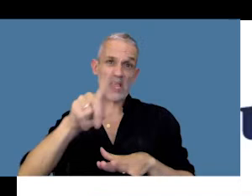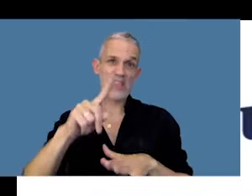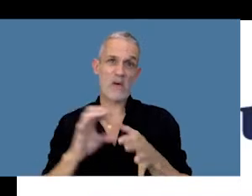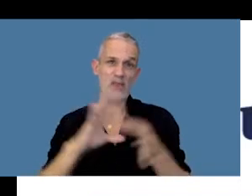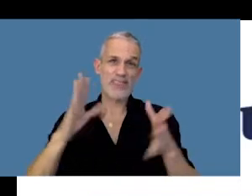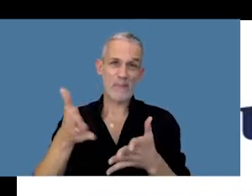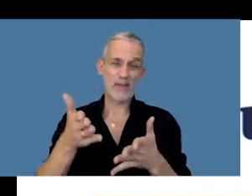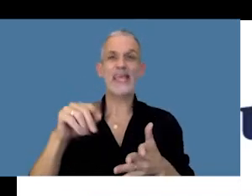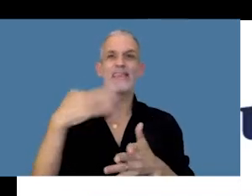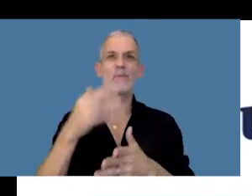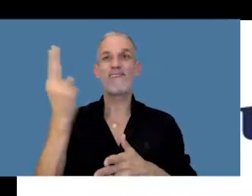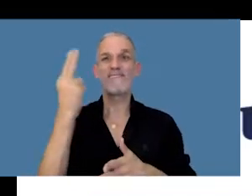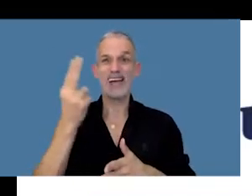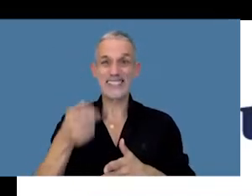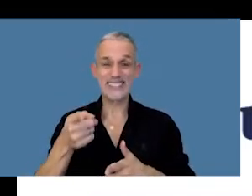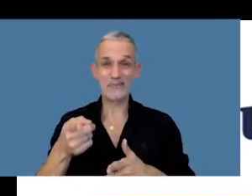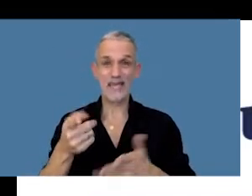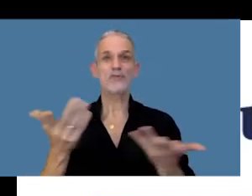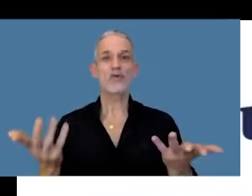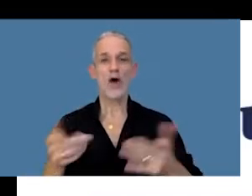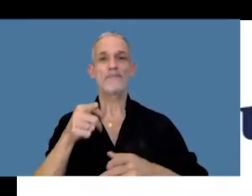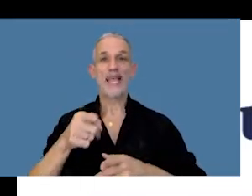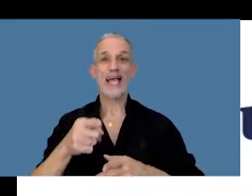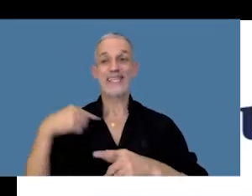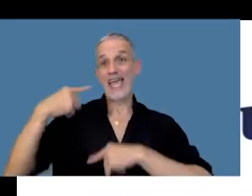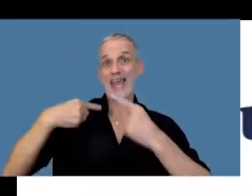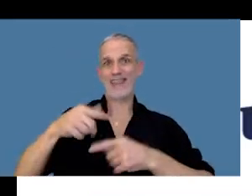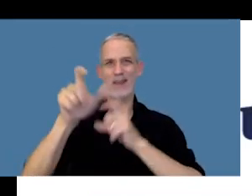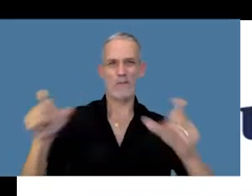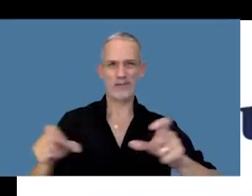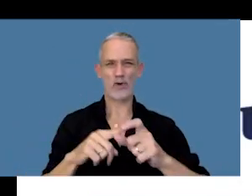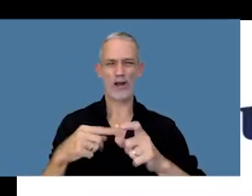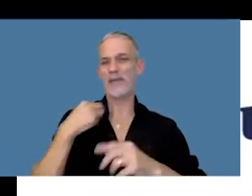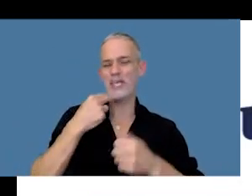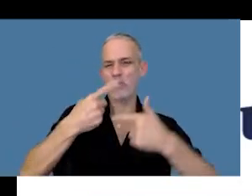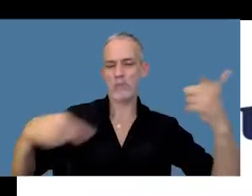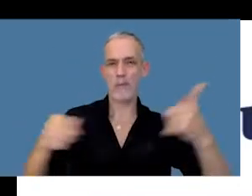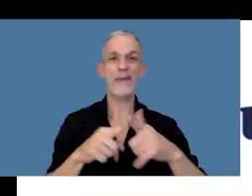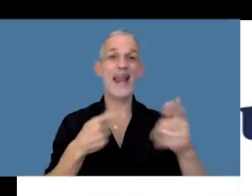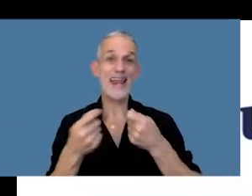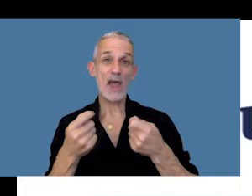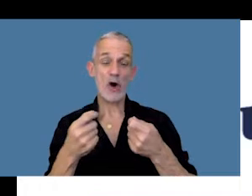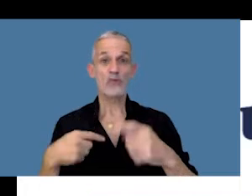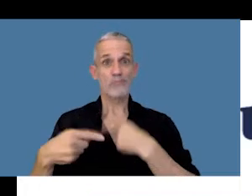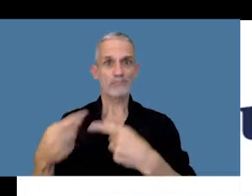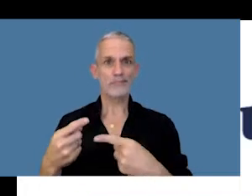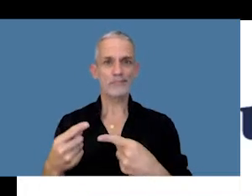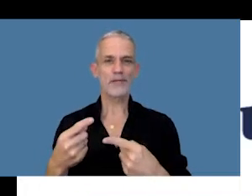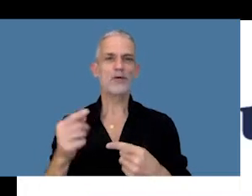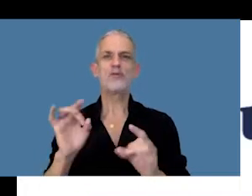bueno, luego fallece, y los herederos o quienes continúen con el negocio solo podrán serlo